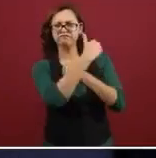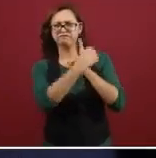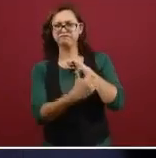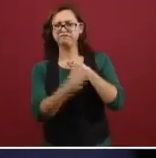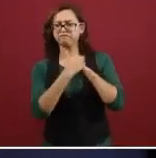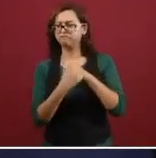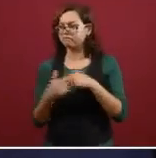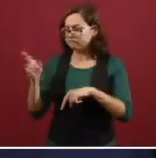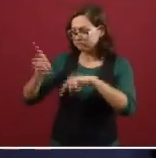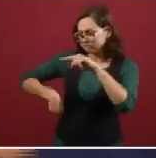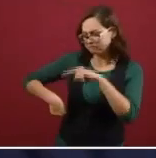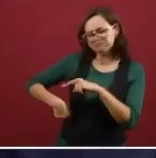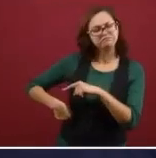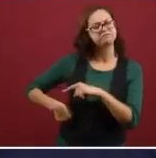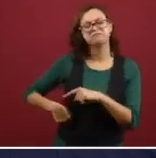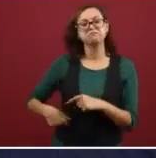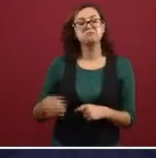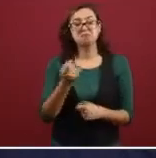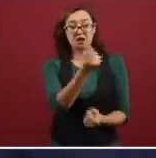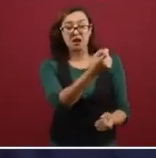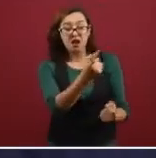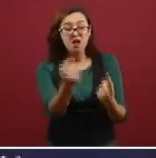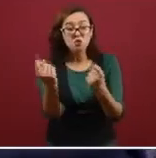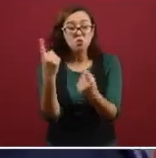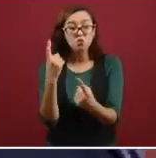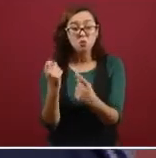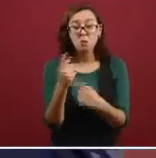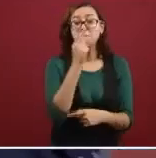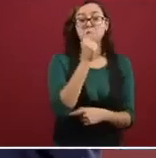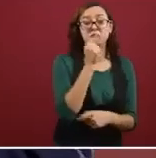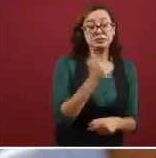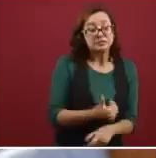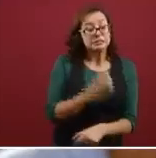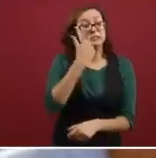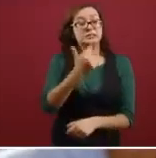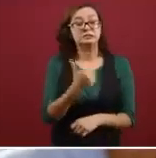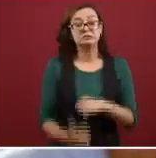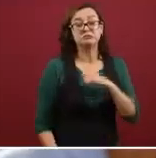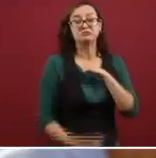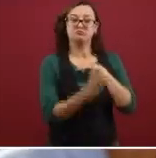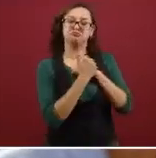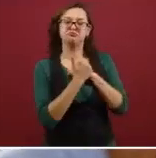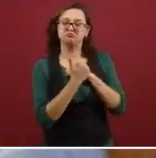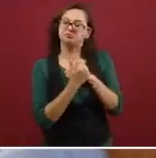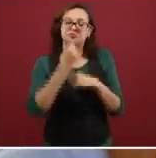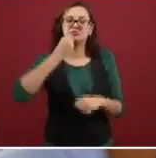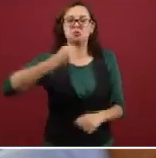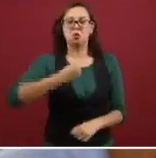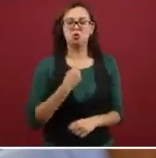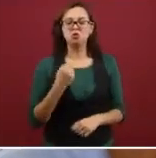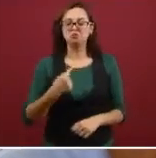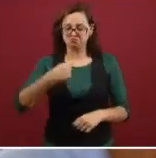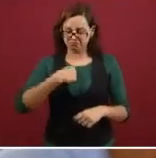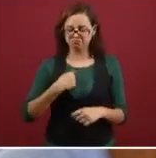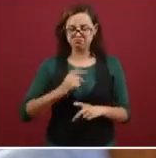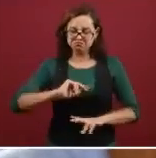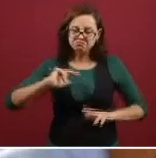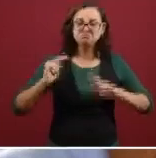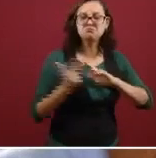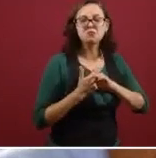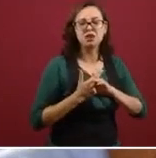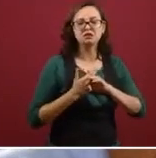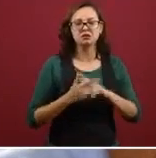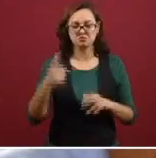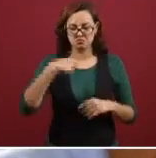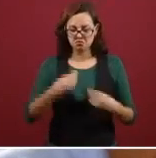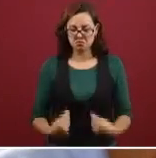cualquier autoridad que trate de detenerme o desarmarme va a tener que asesinarme, porque vivo ni a